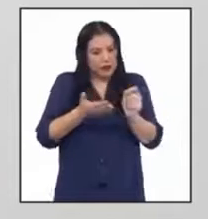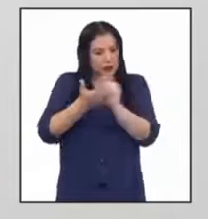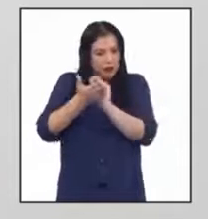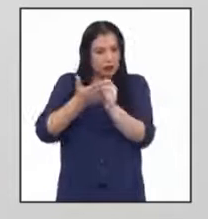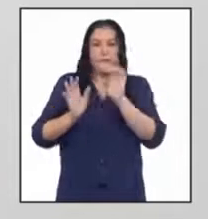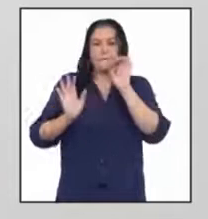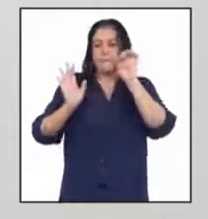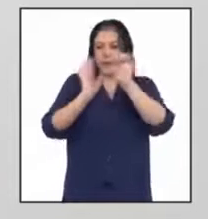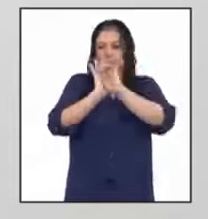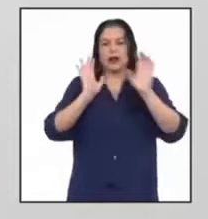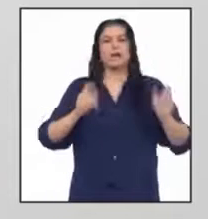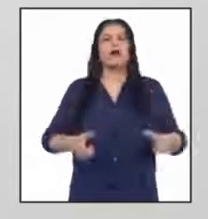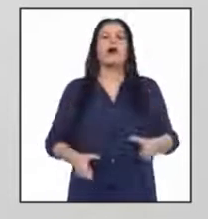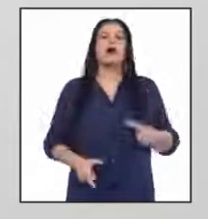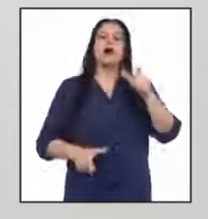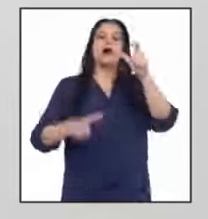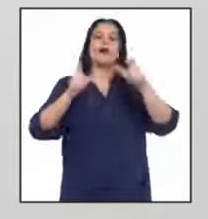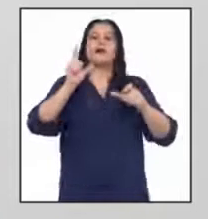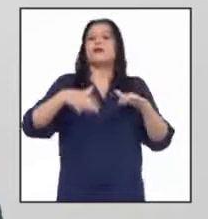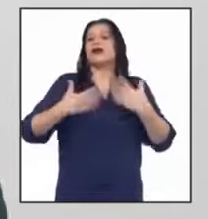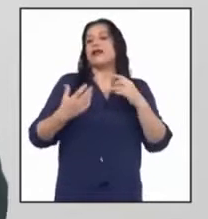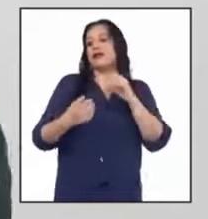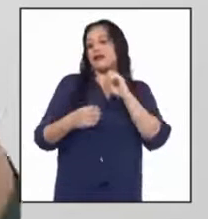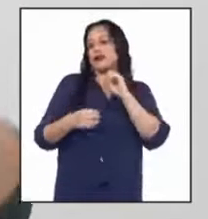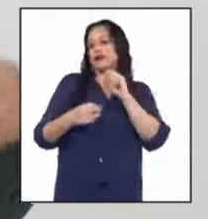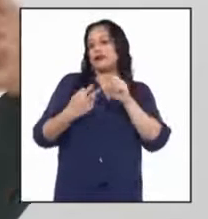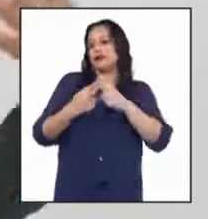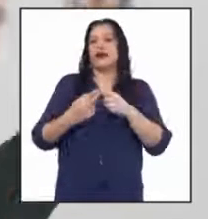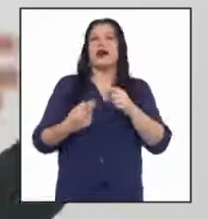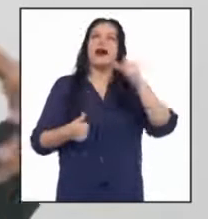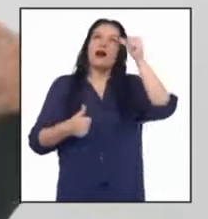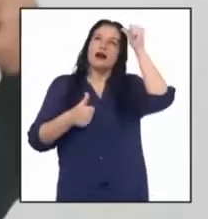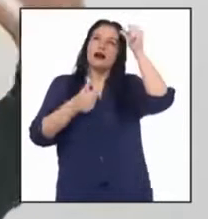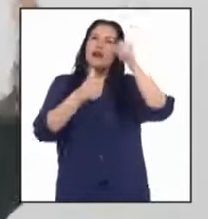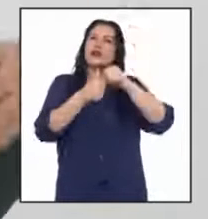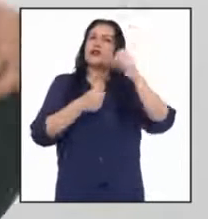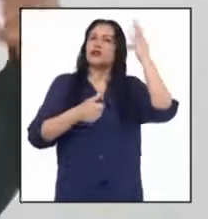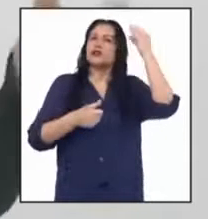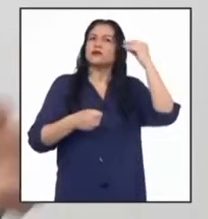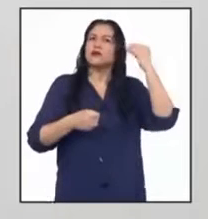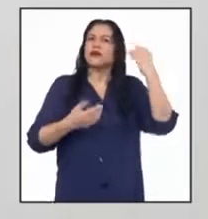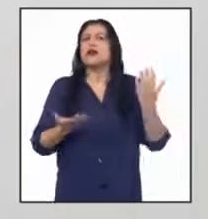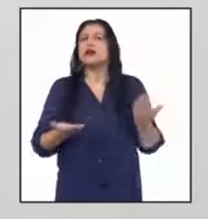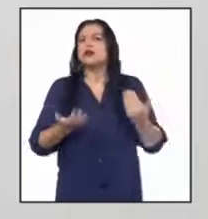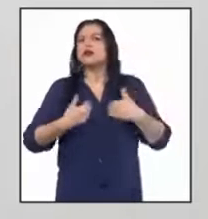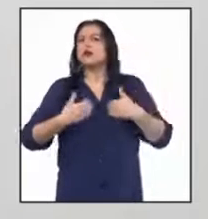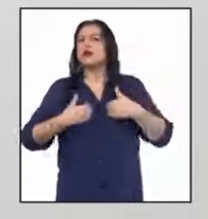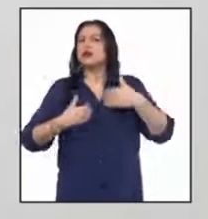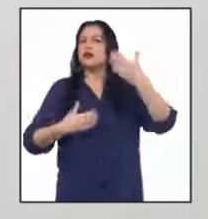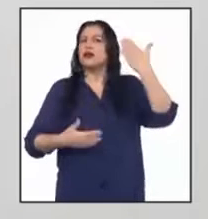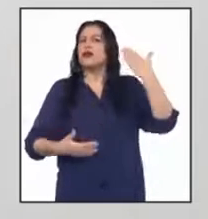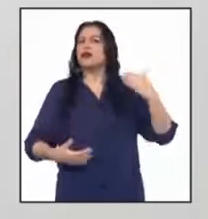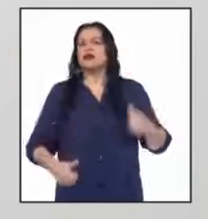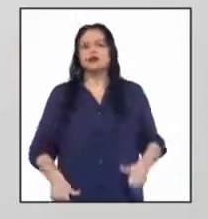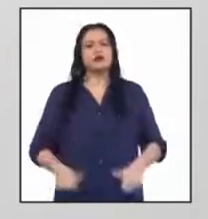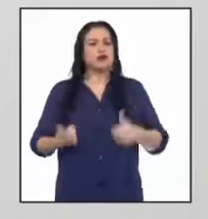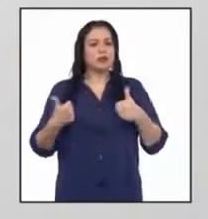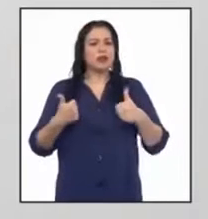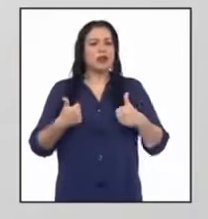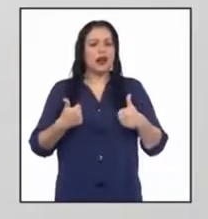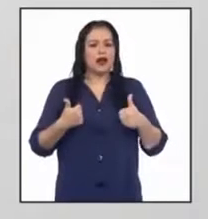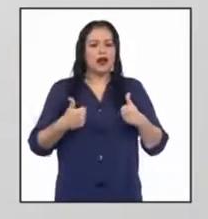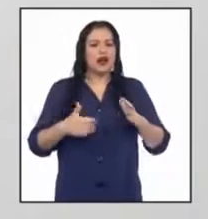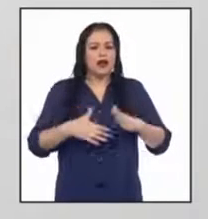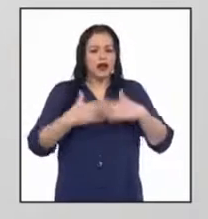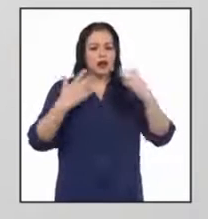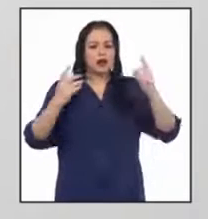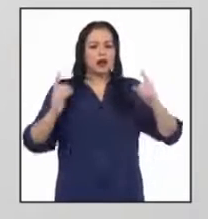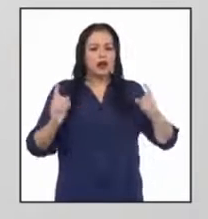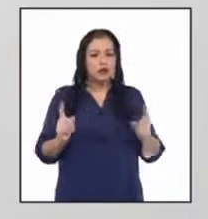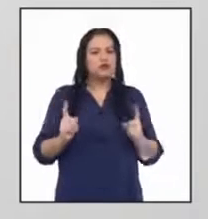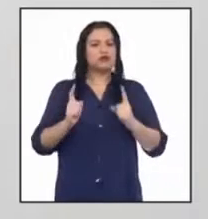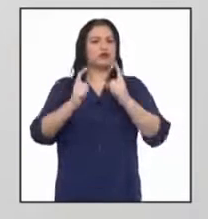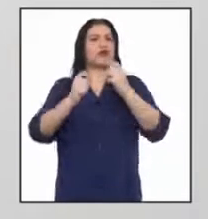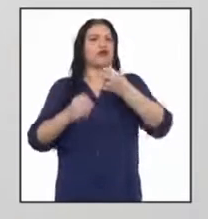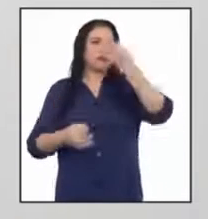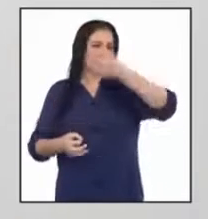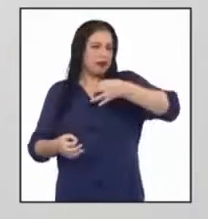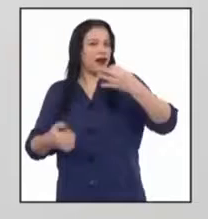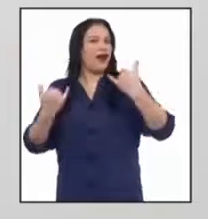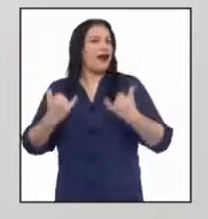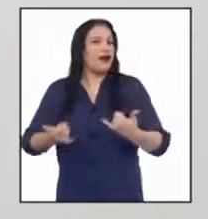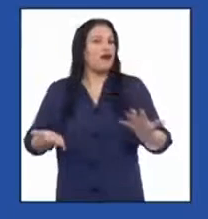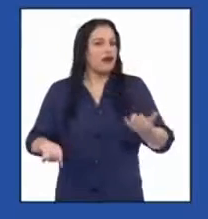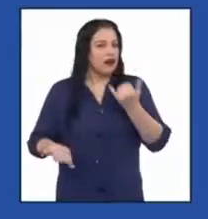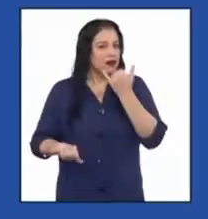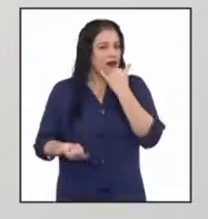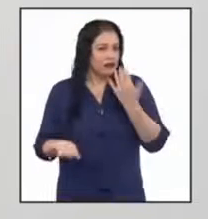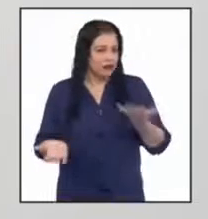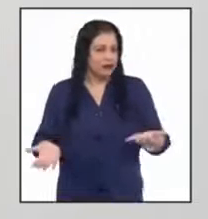ejemplo, los personajes pueden comenzar recordando una experiencia que tuvieron en su vida y luego pasar a confrontar eso con su realidad